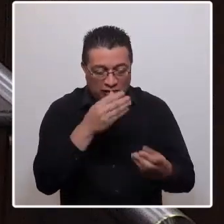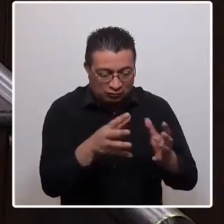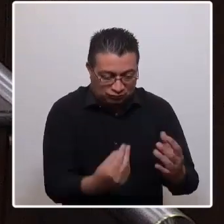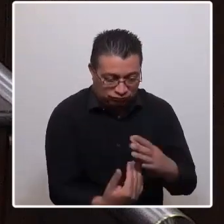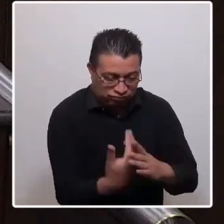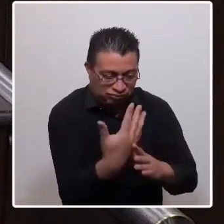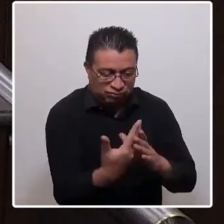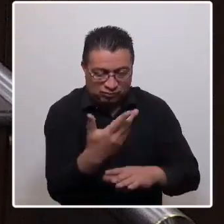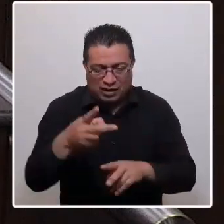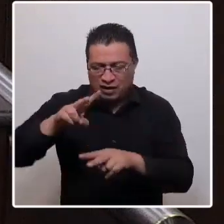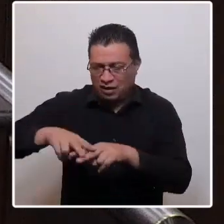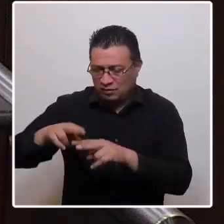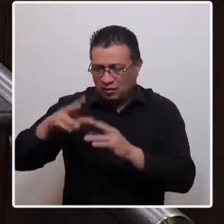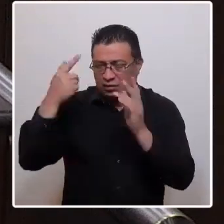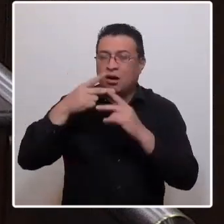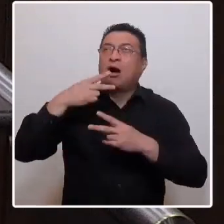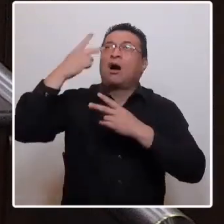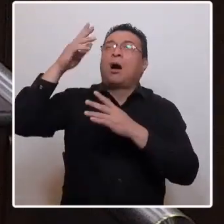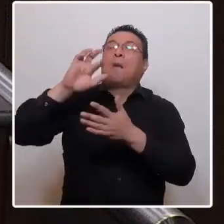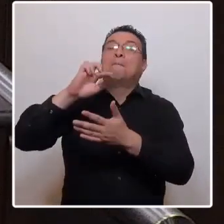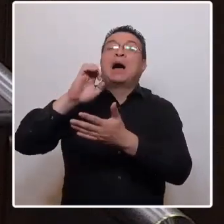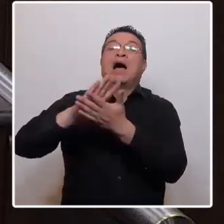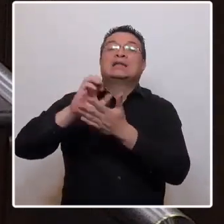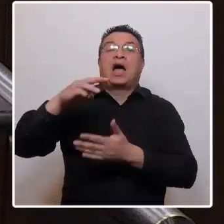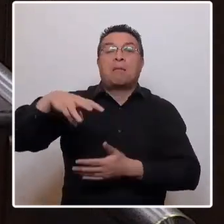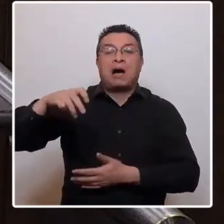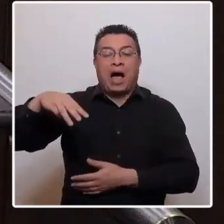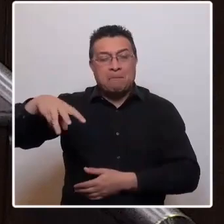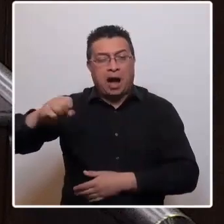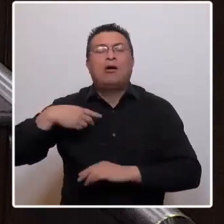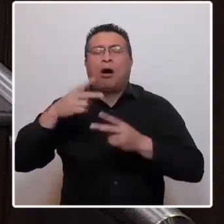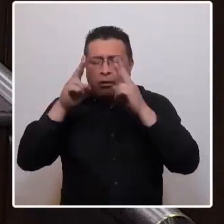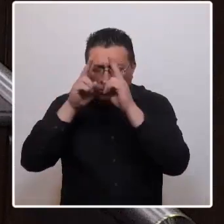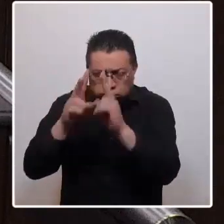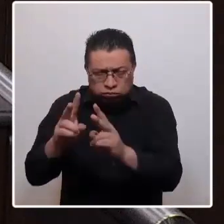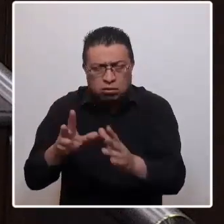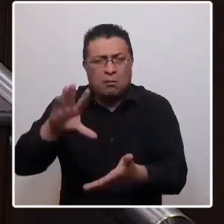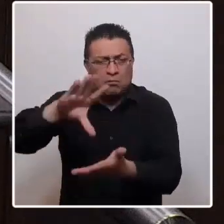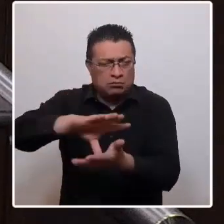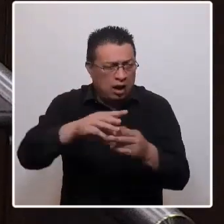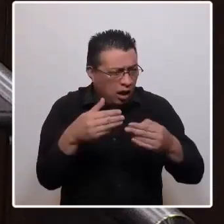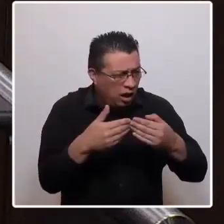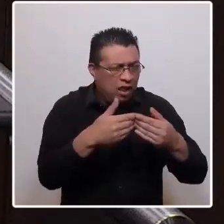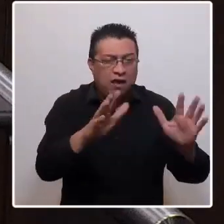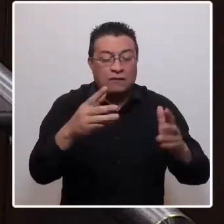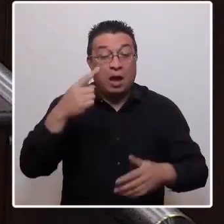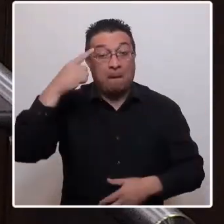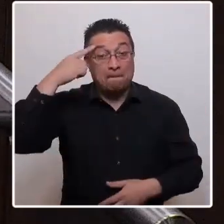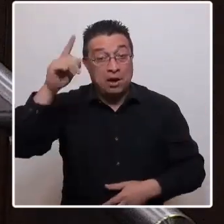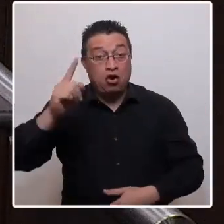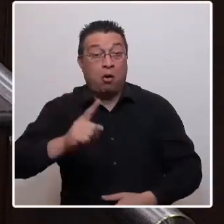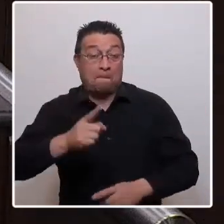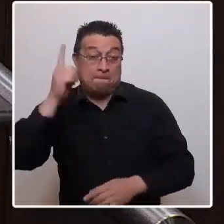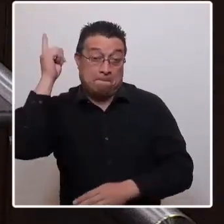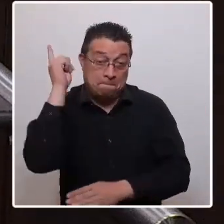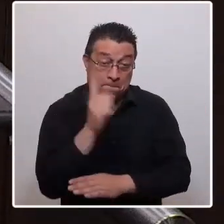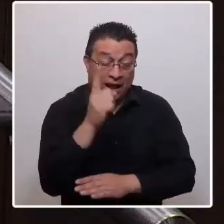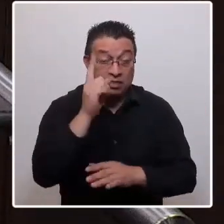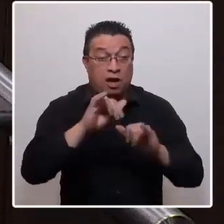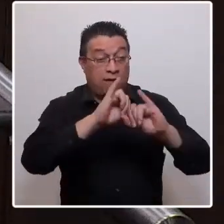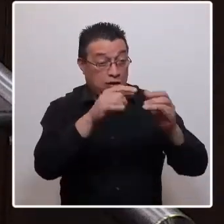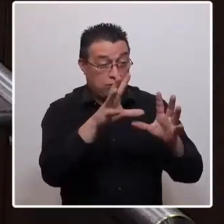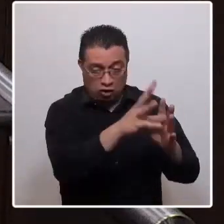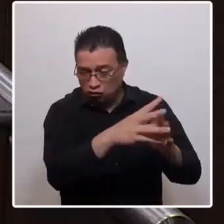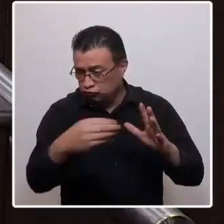semillas ancestrales y rezarle a la Pachamama, bienvenido, el país es libre. Pero de ahí a imponerle ese estilo de vida